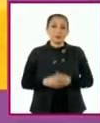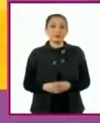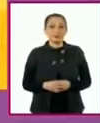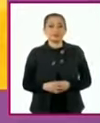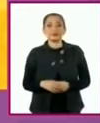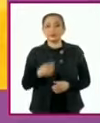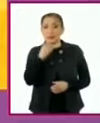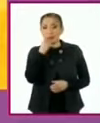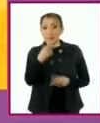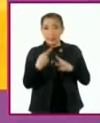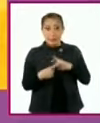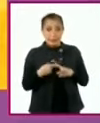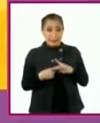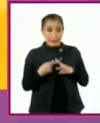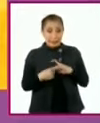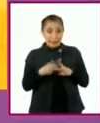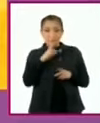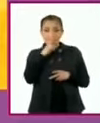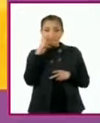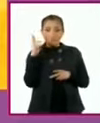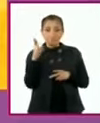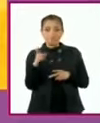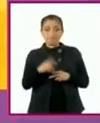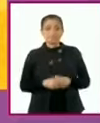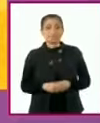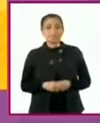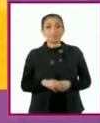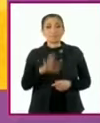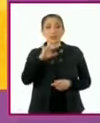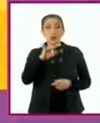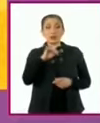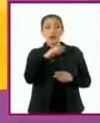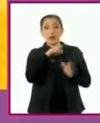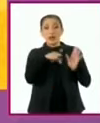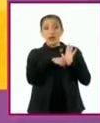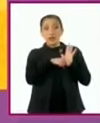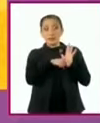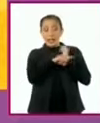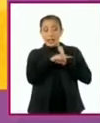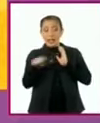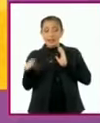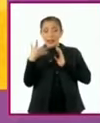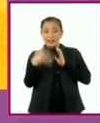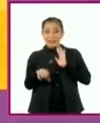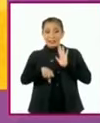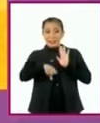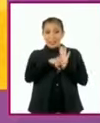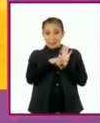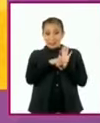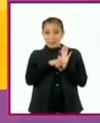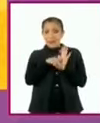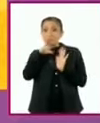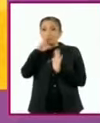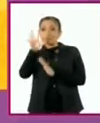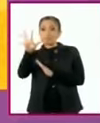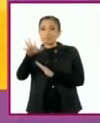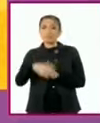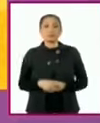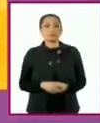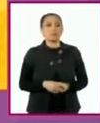Se plantea la división y se resuelve. 50 negativo entre 10 negativo es igual a